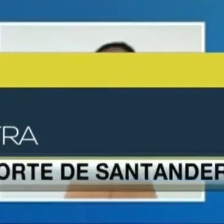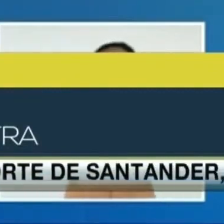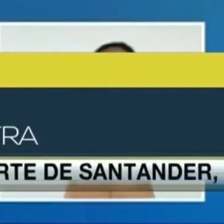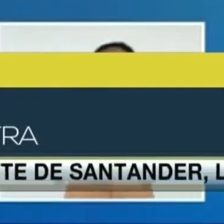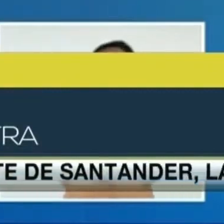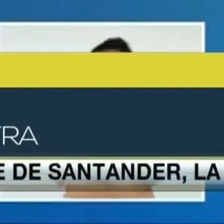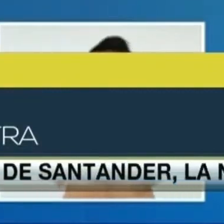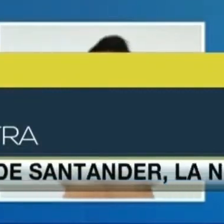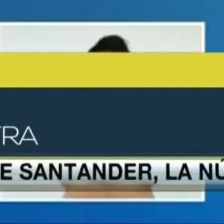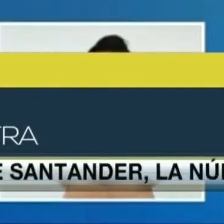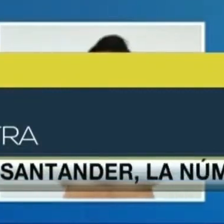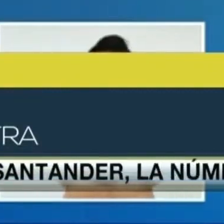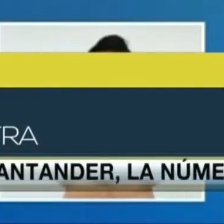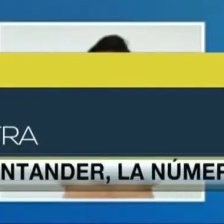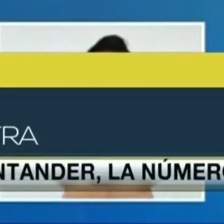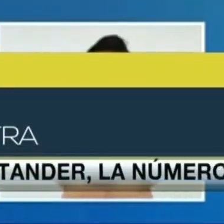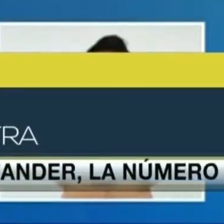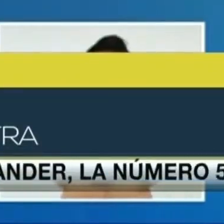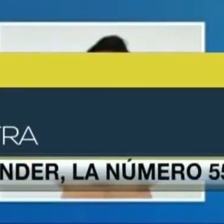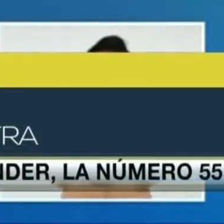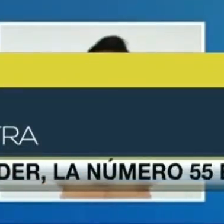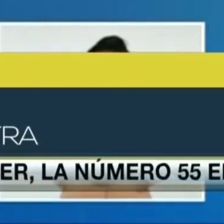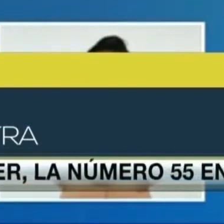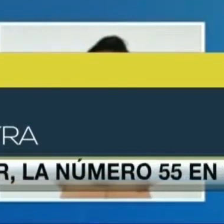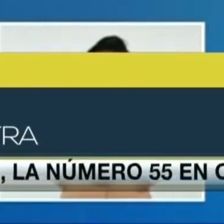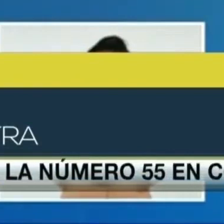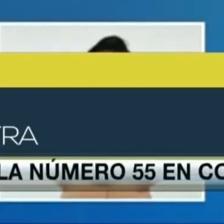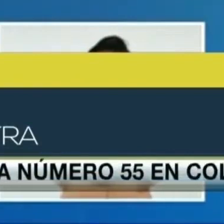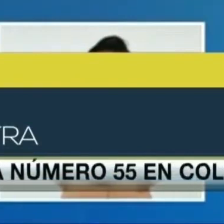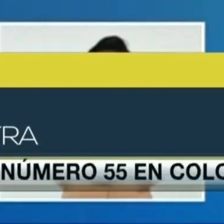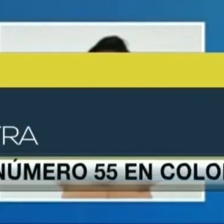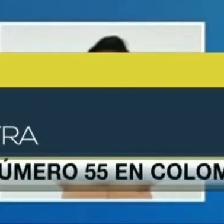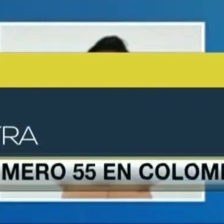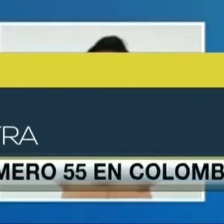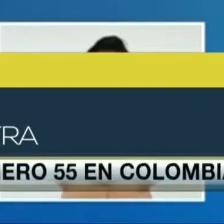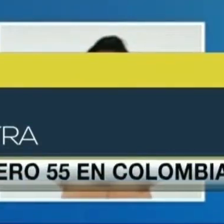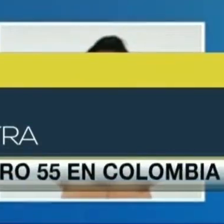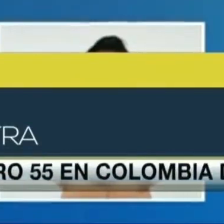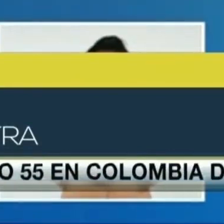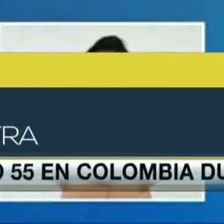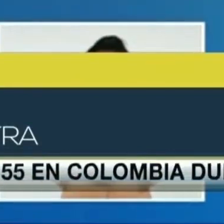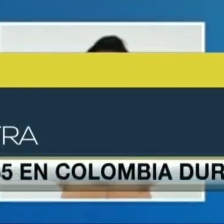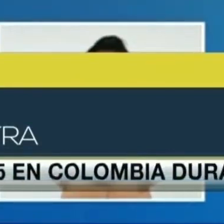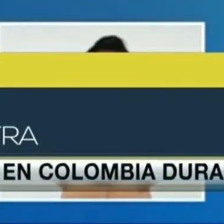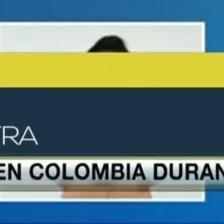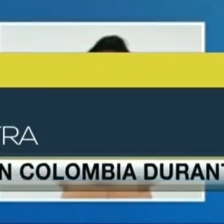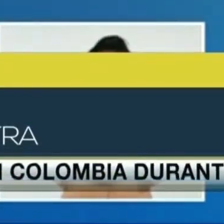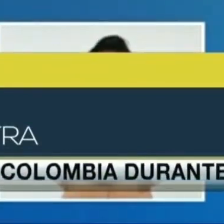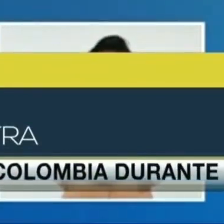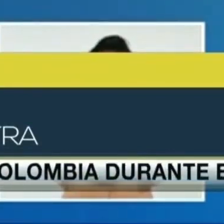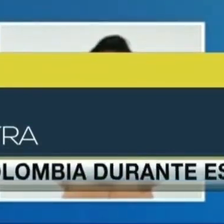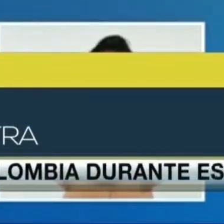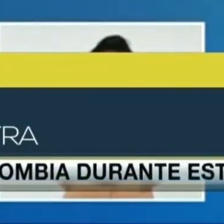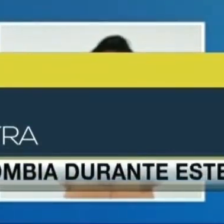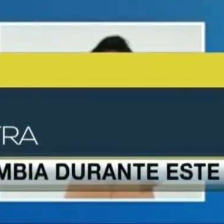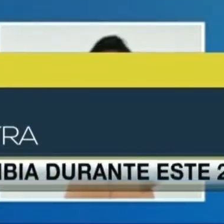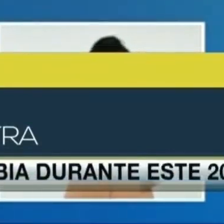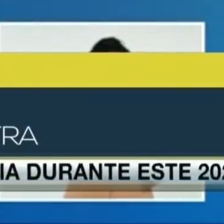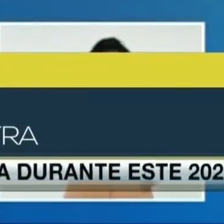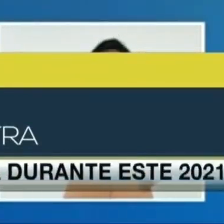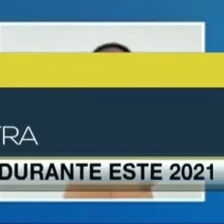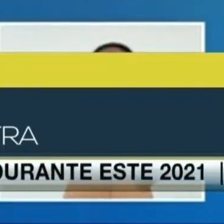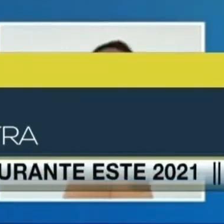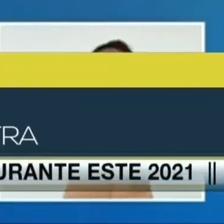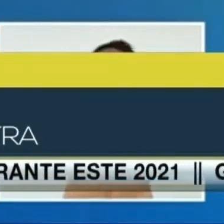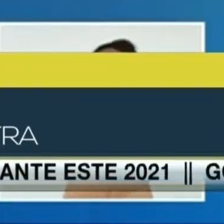verdadera incontinencia verbal, de verdadera locuacidad